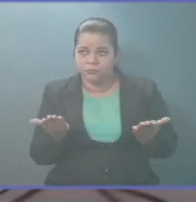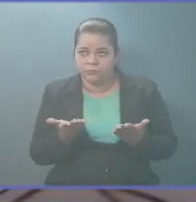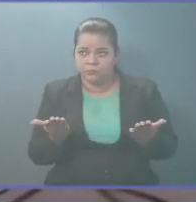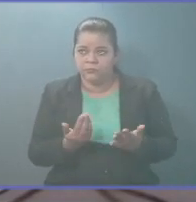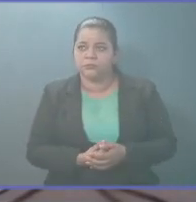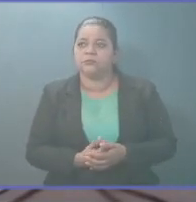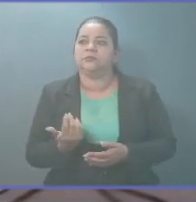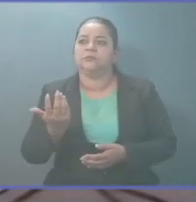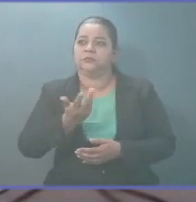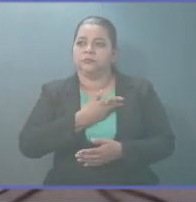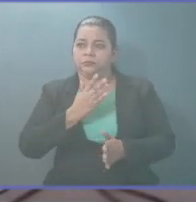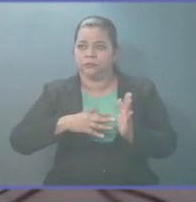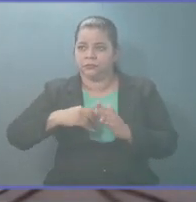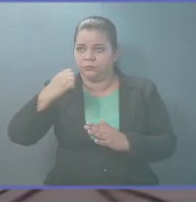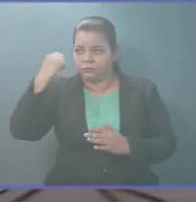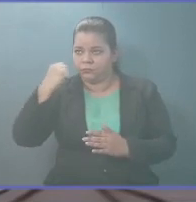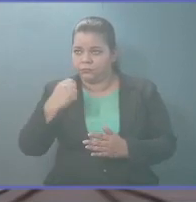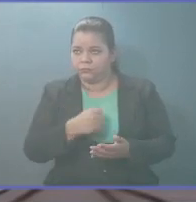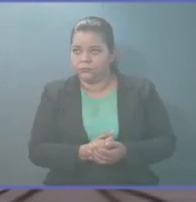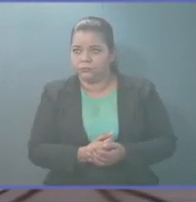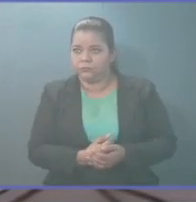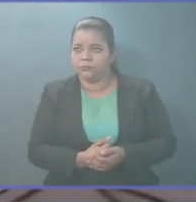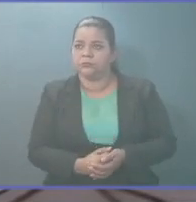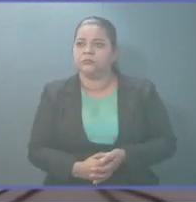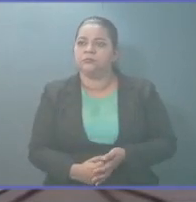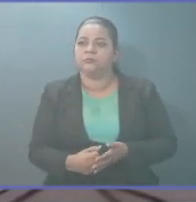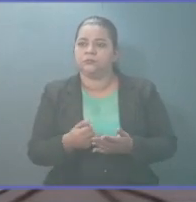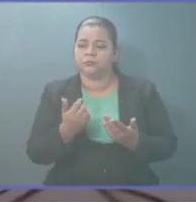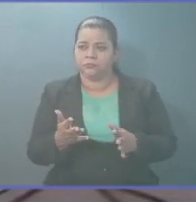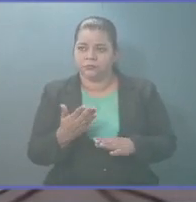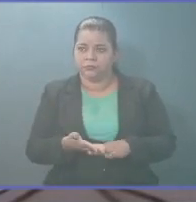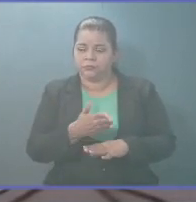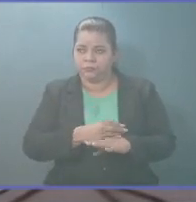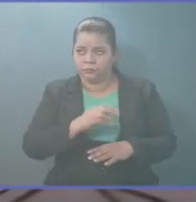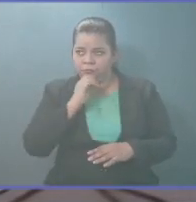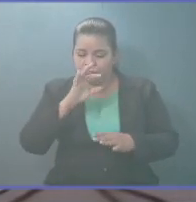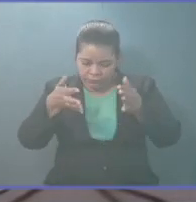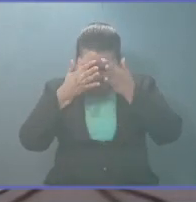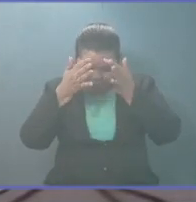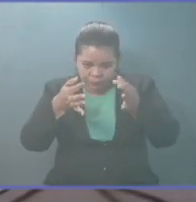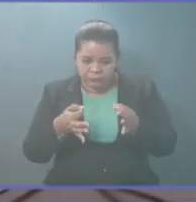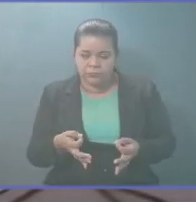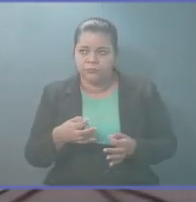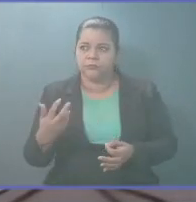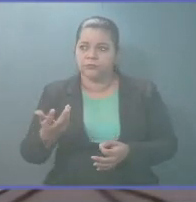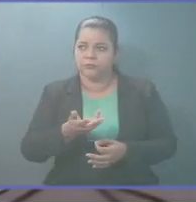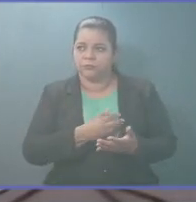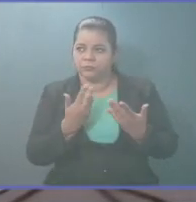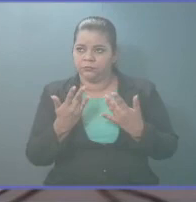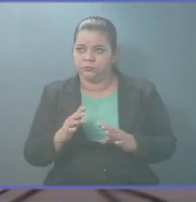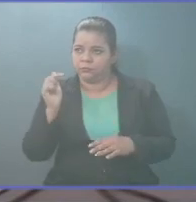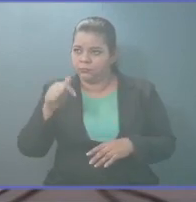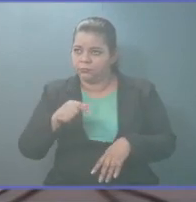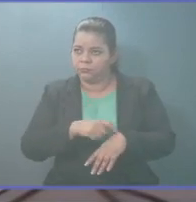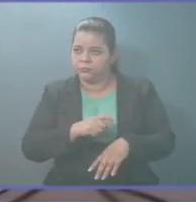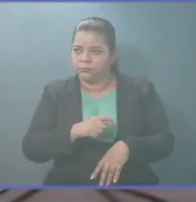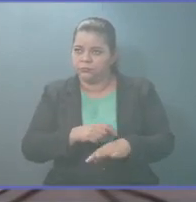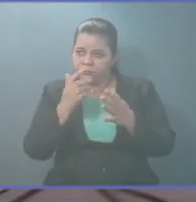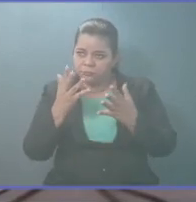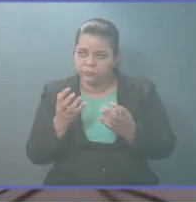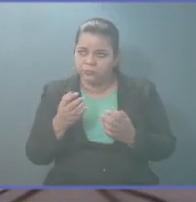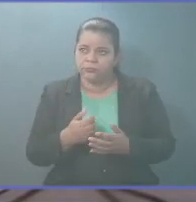ley. Entonces, si nosotros le damos 180 días, estaríamos hablando que le damos 180 días y